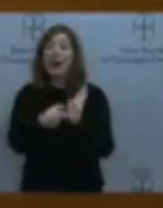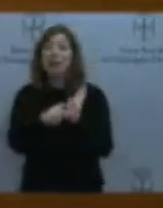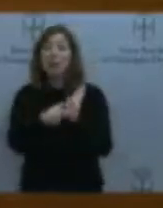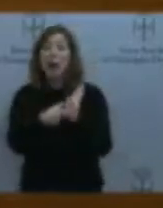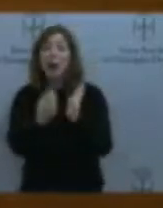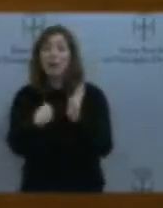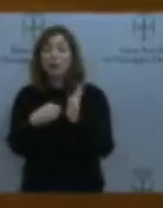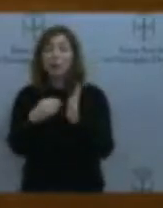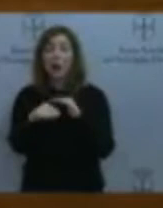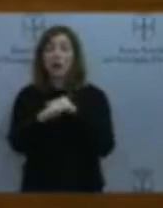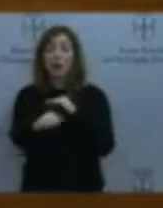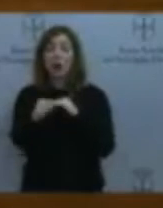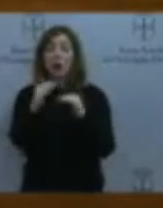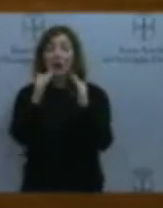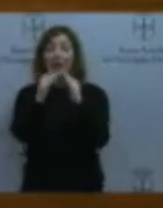suelo,